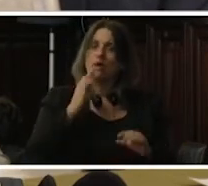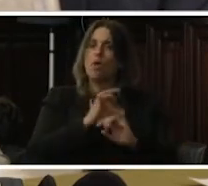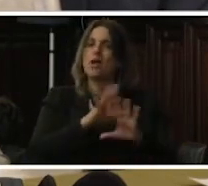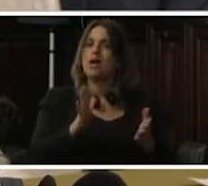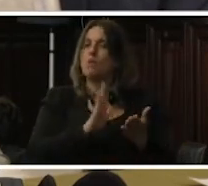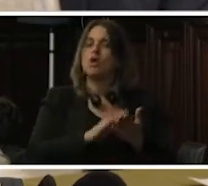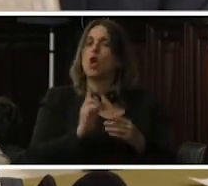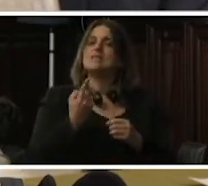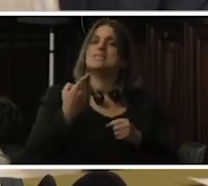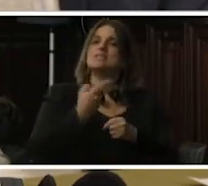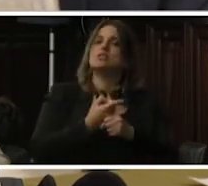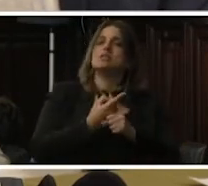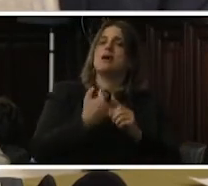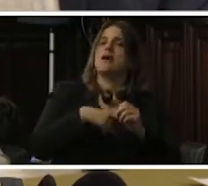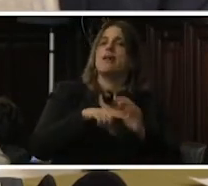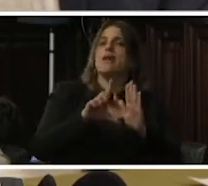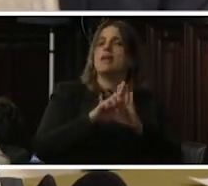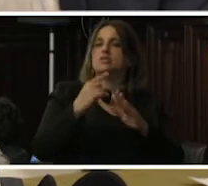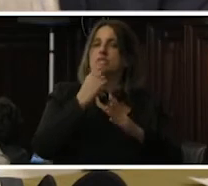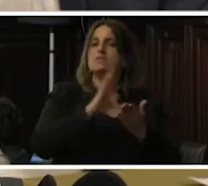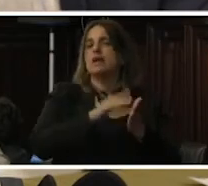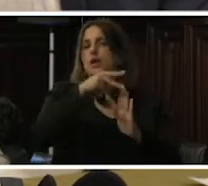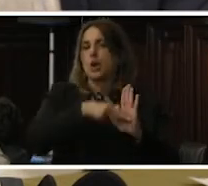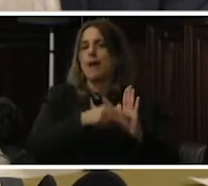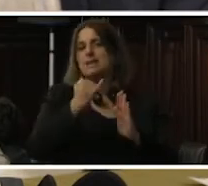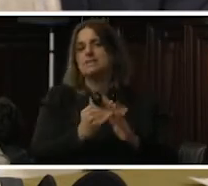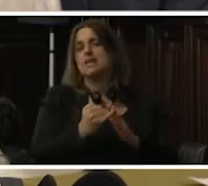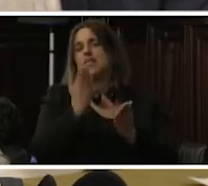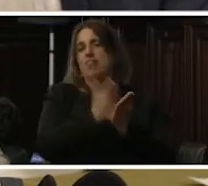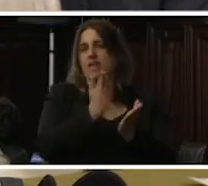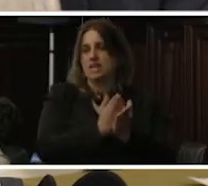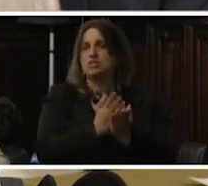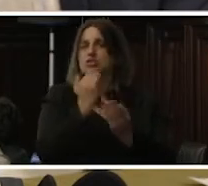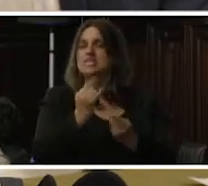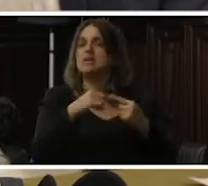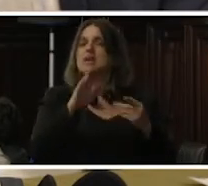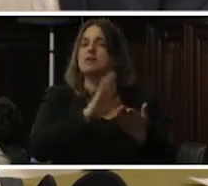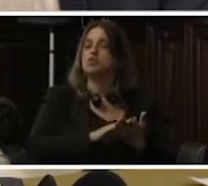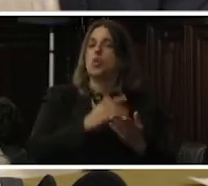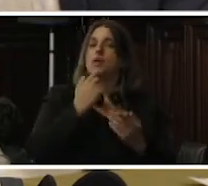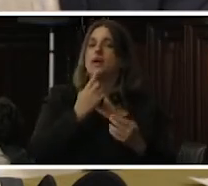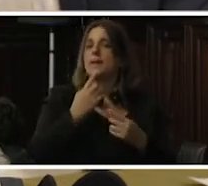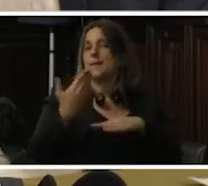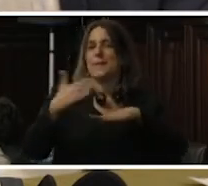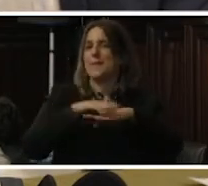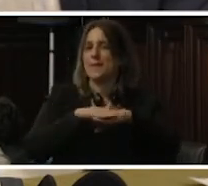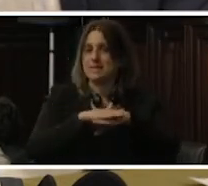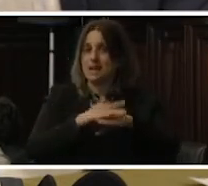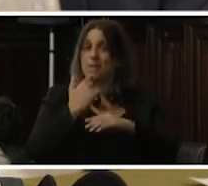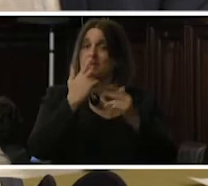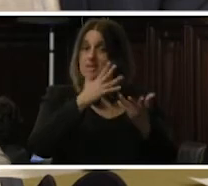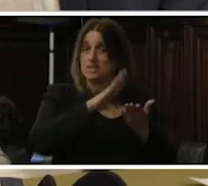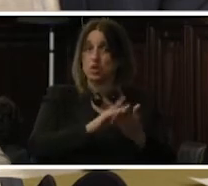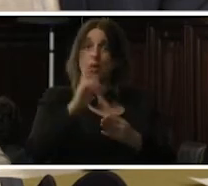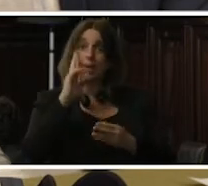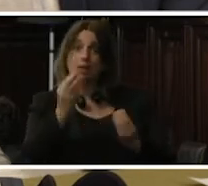no son medidas cautelares normales del derecho civil, sino se regían sobre la base de medidas